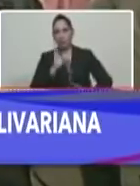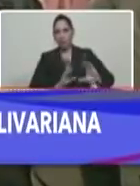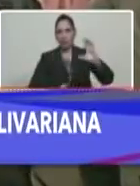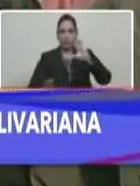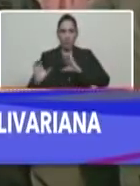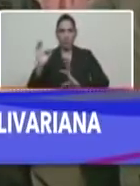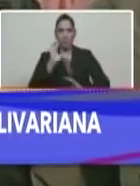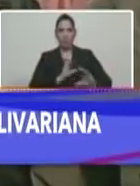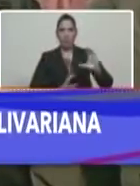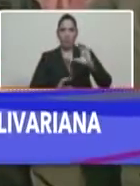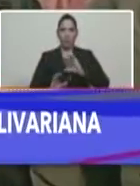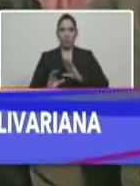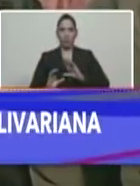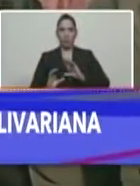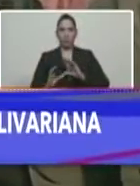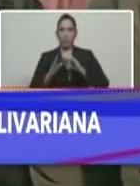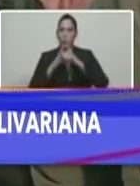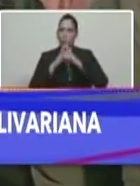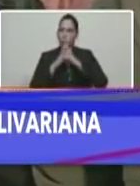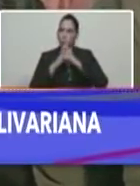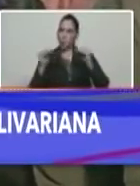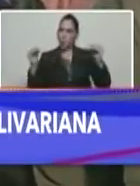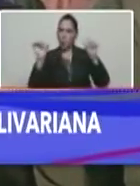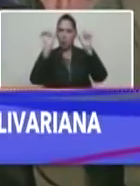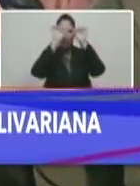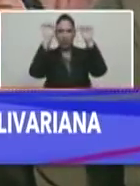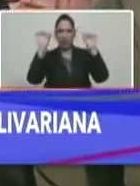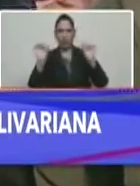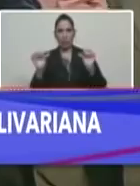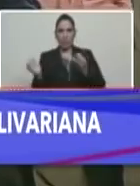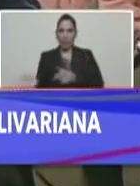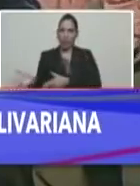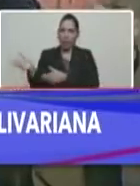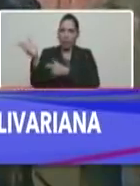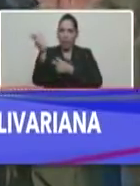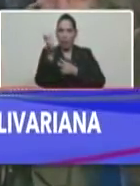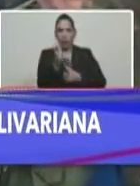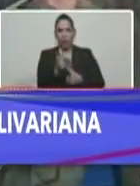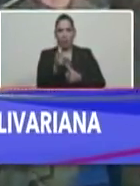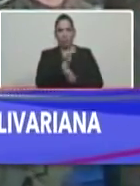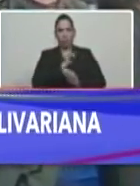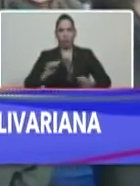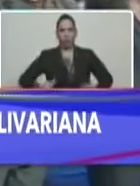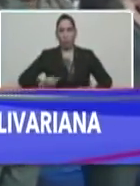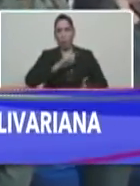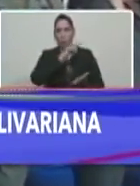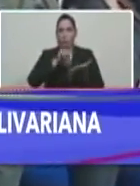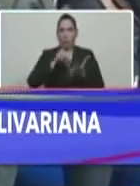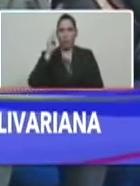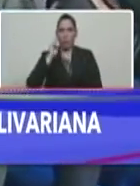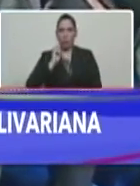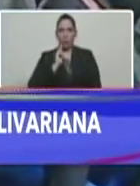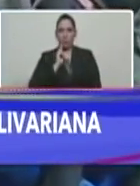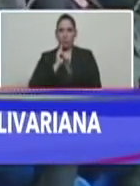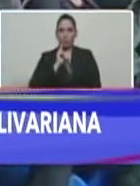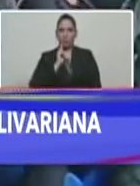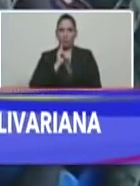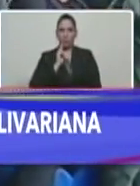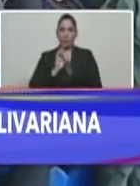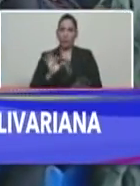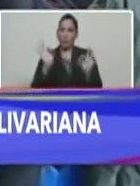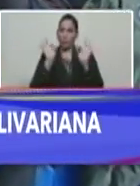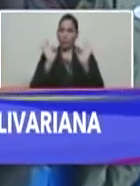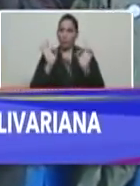científica, de todo el sistema de armas de la Fuerza Armada Nacional Bolivariana y en especial